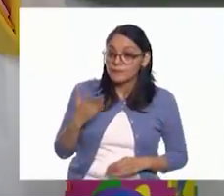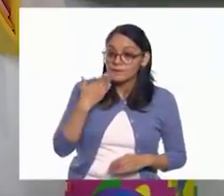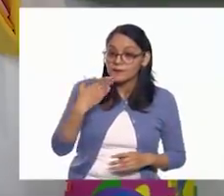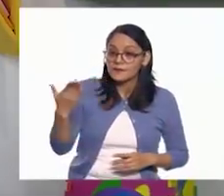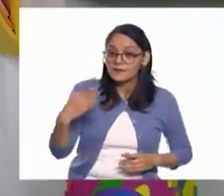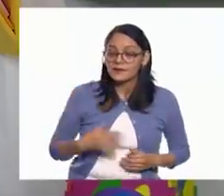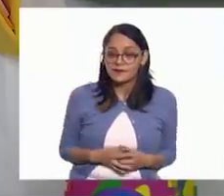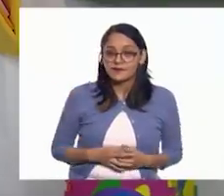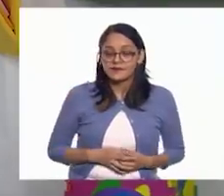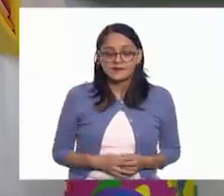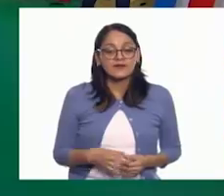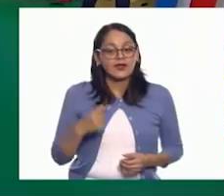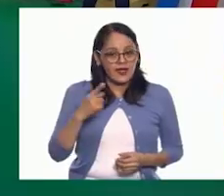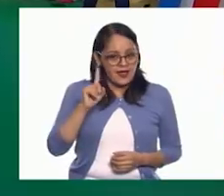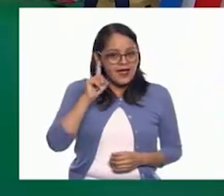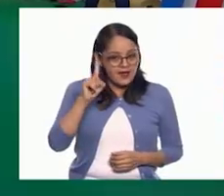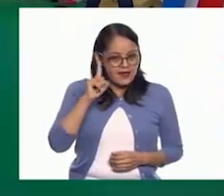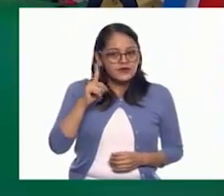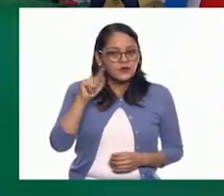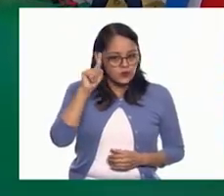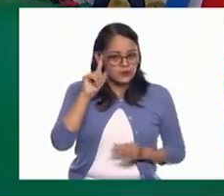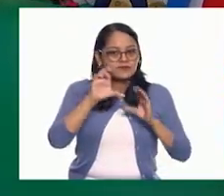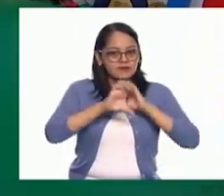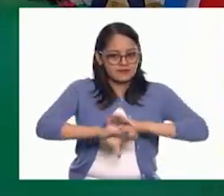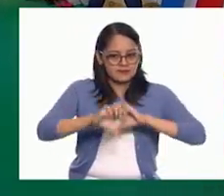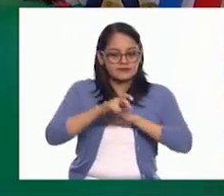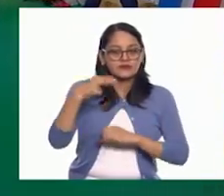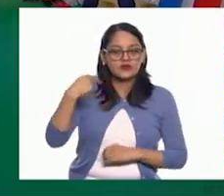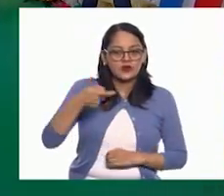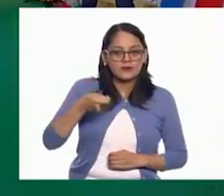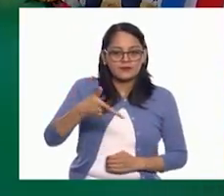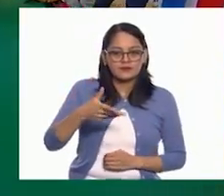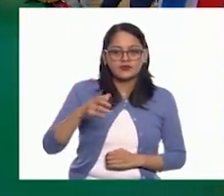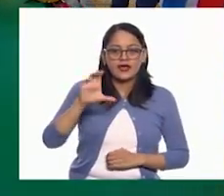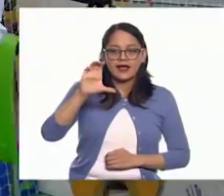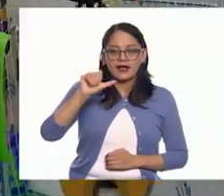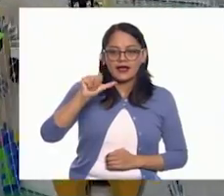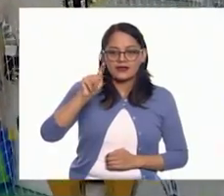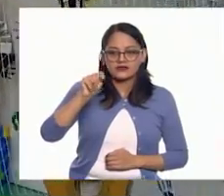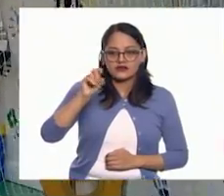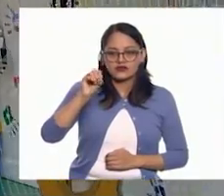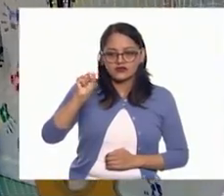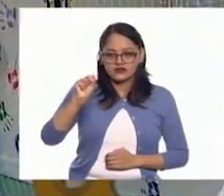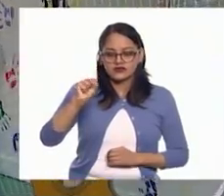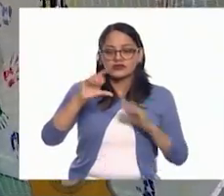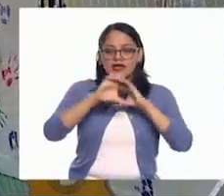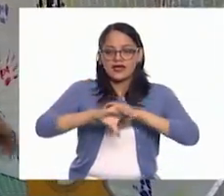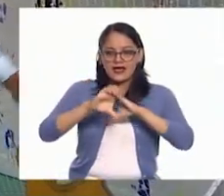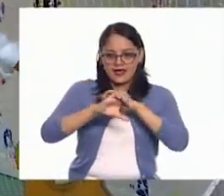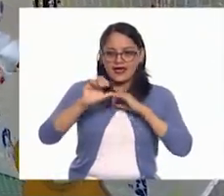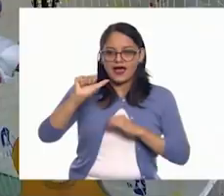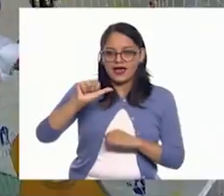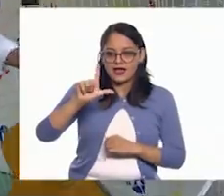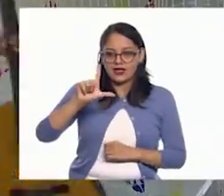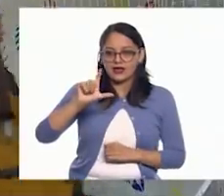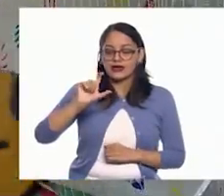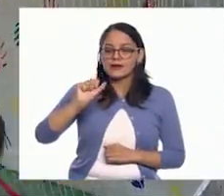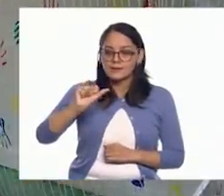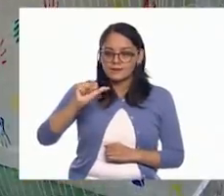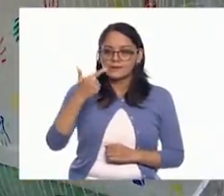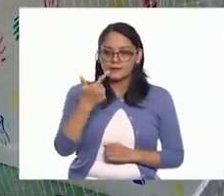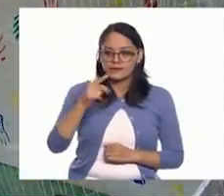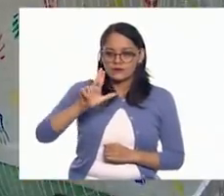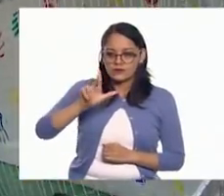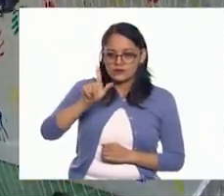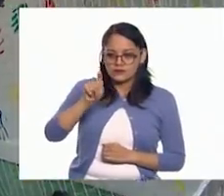Entonces, hay un tipo de canciones que se llaman cantos aglutinantes. Y quiero mostrarles estos